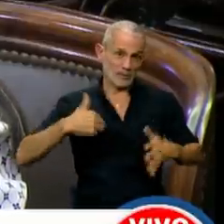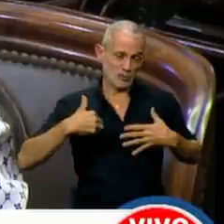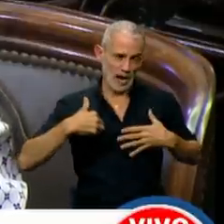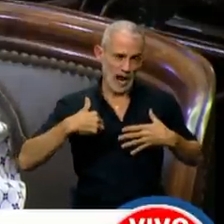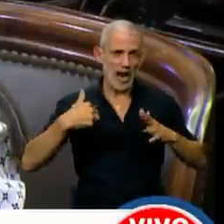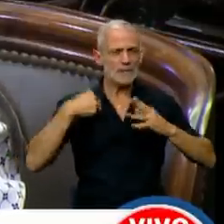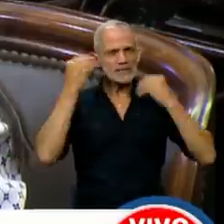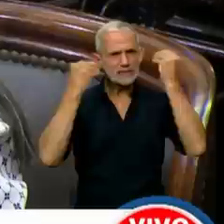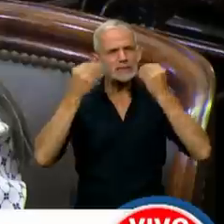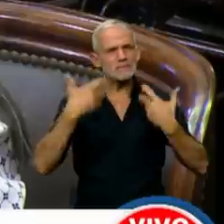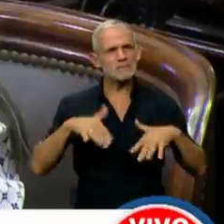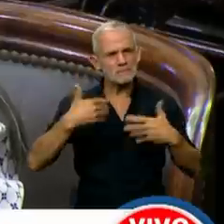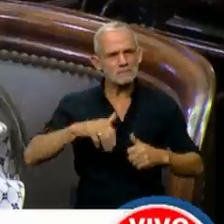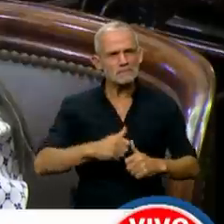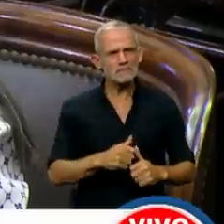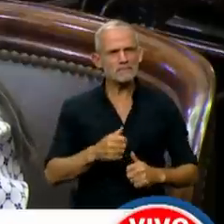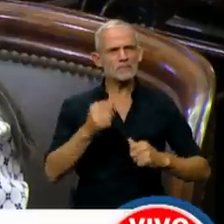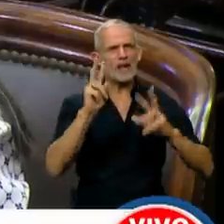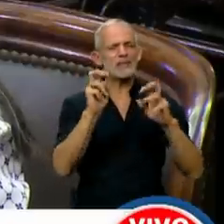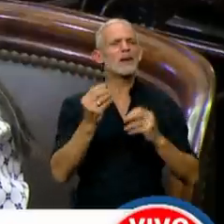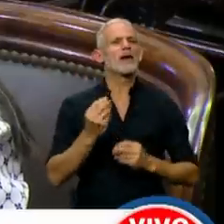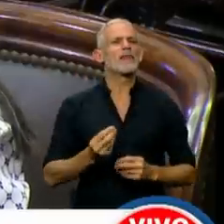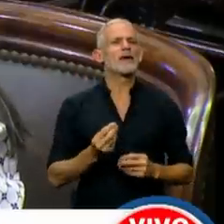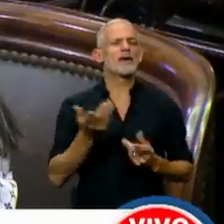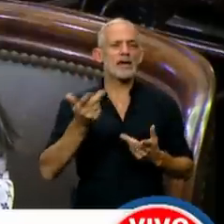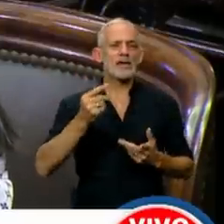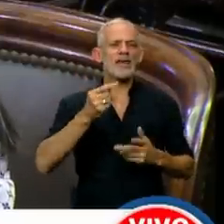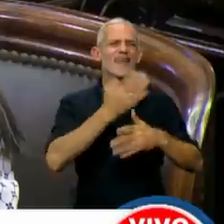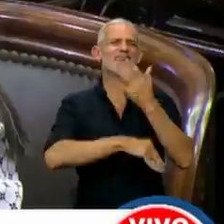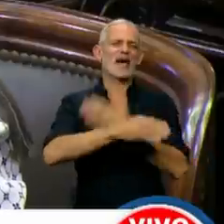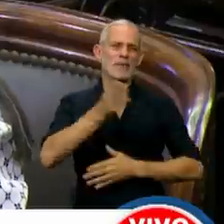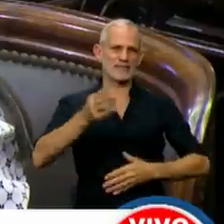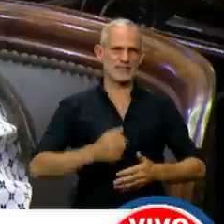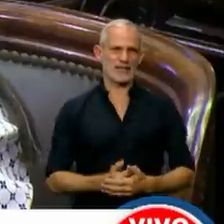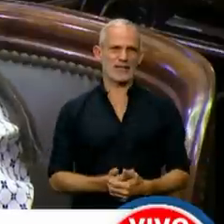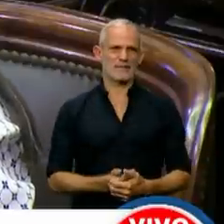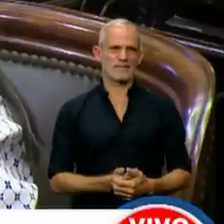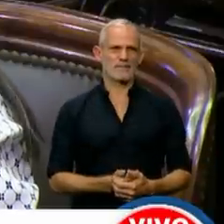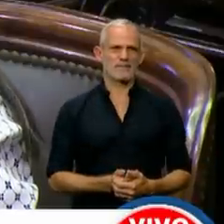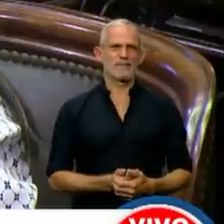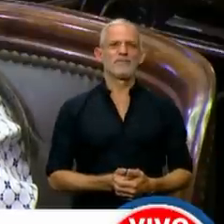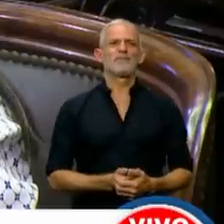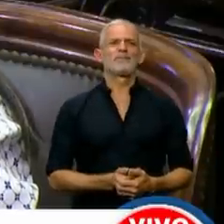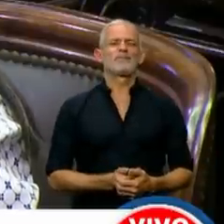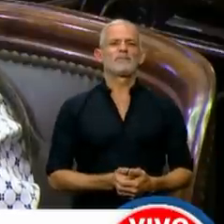me preocupa y me ocupa mucho como es el tema de la discapacidad señor presidente